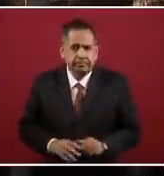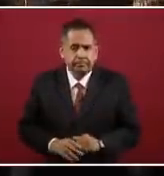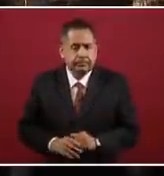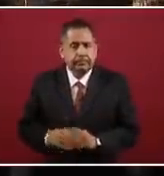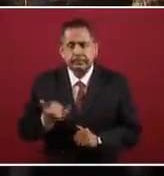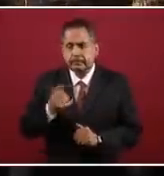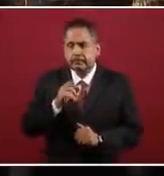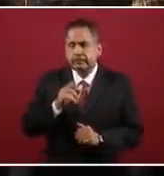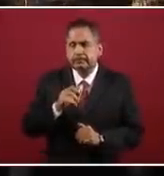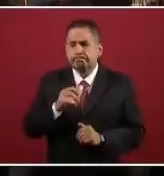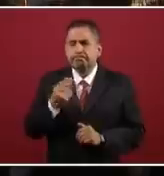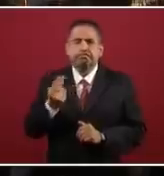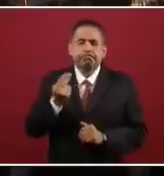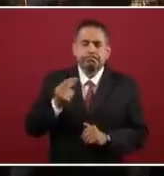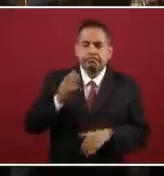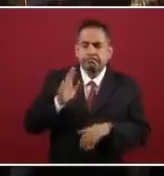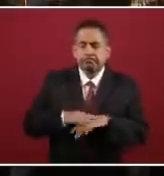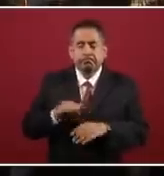no hace falta